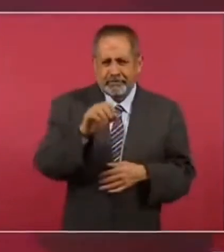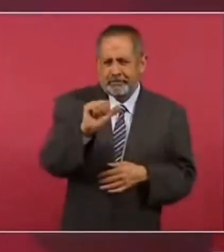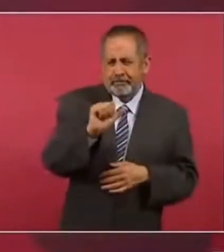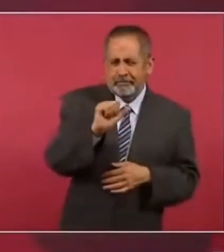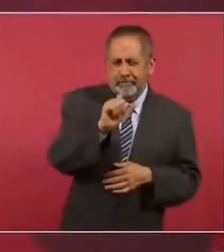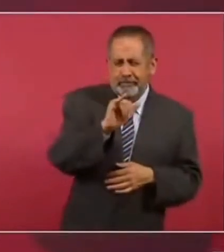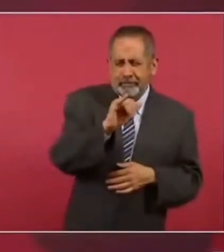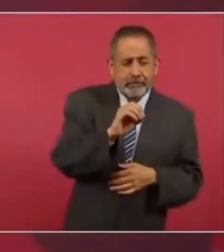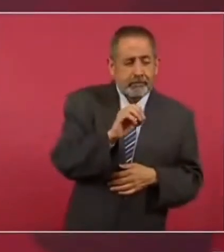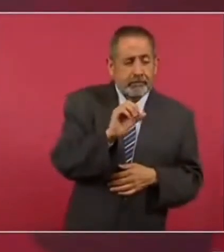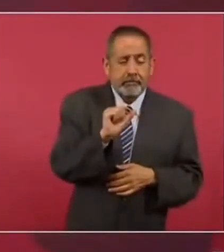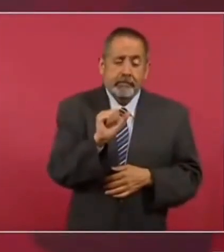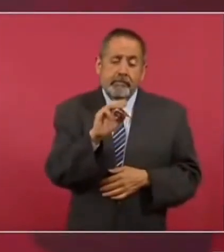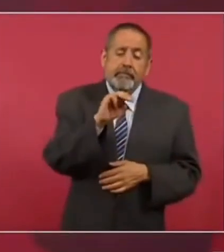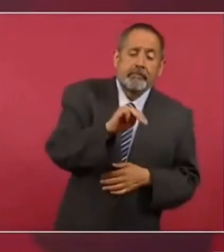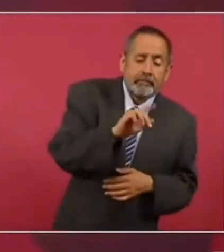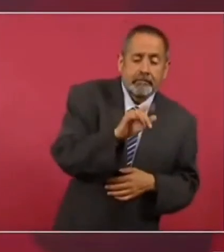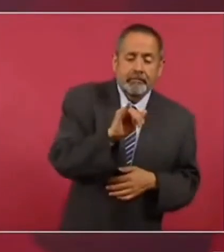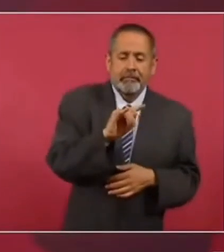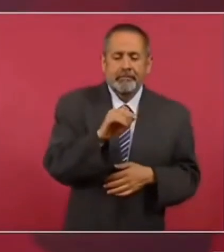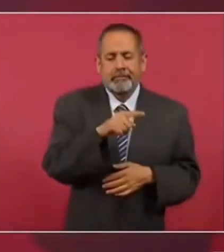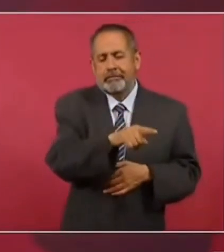AMLito.